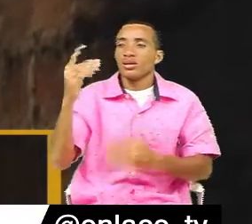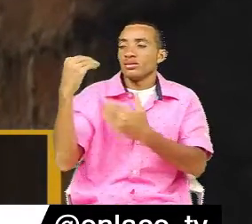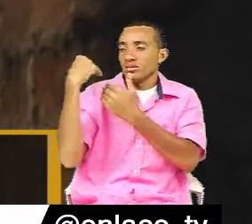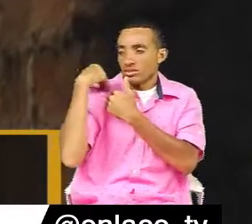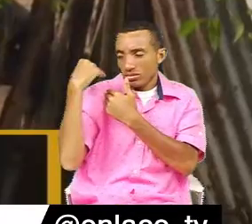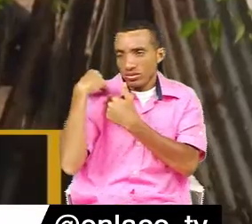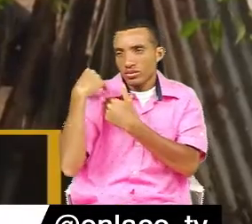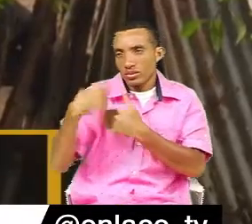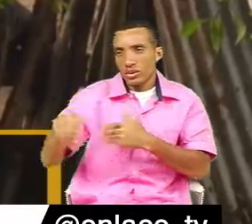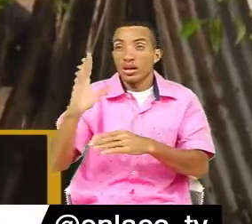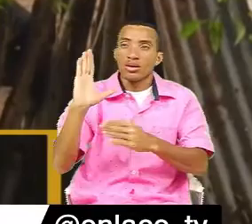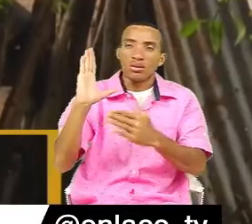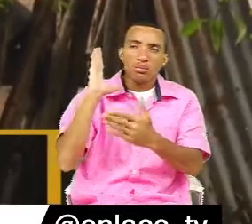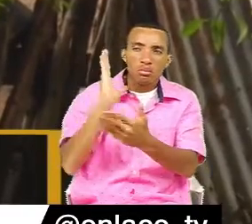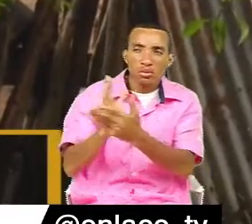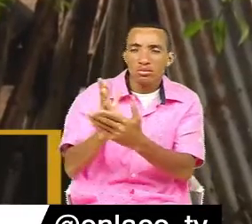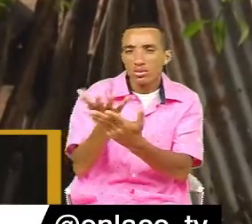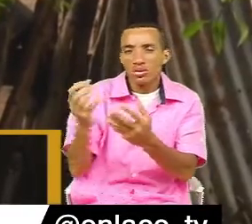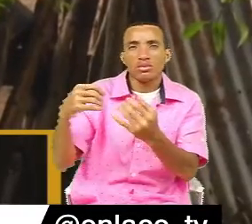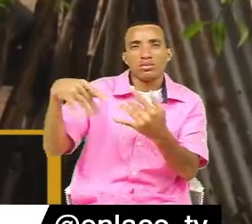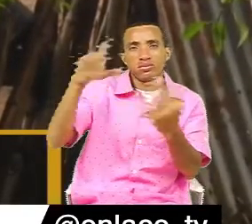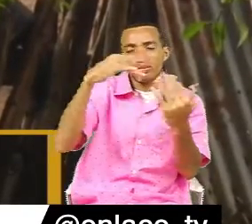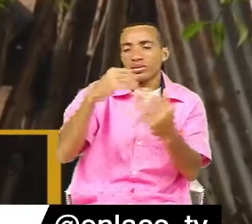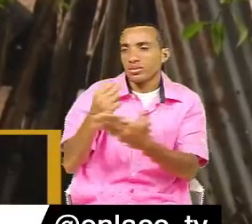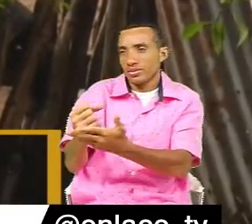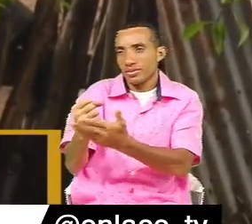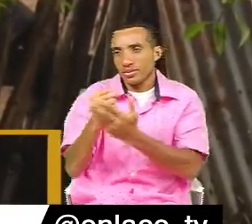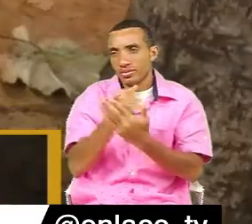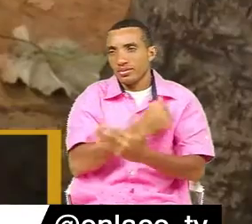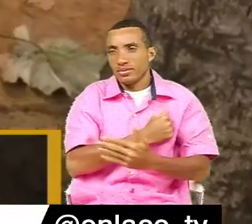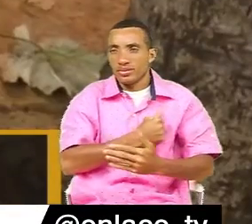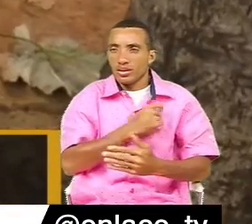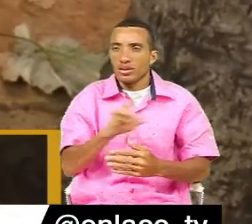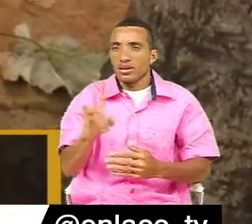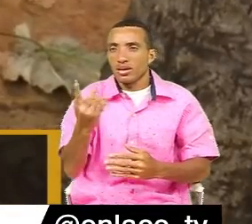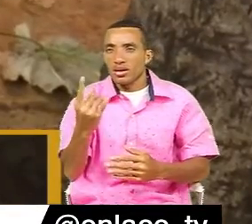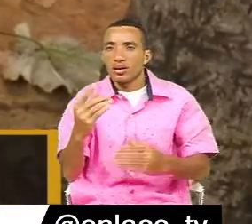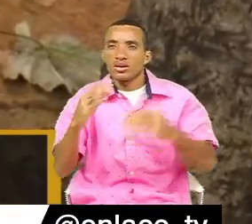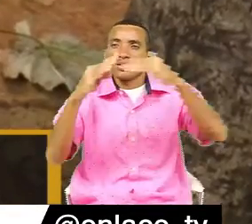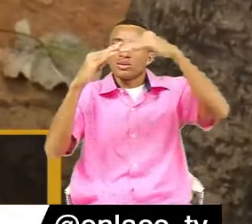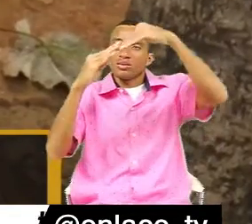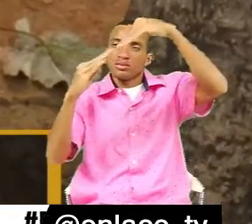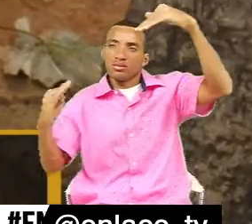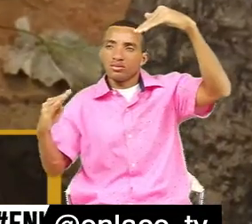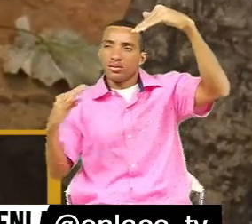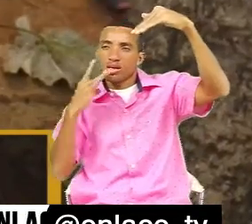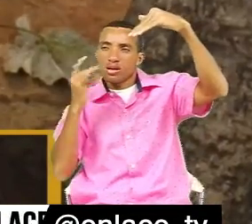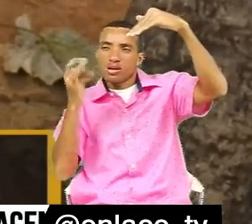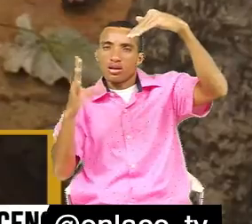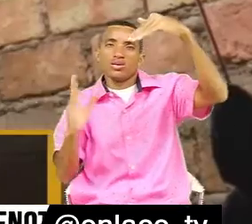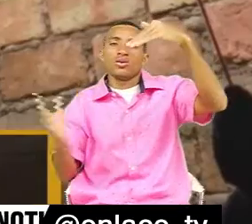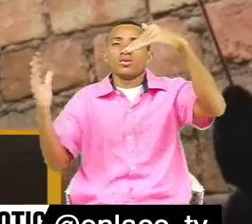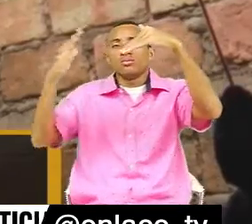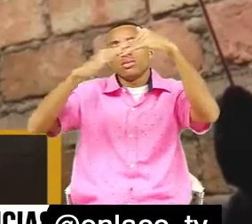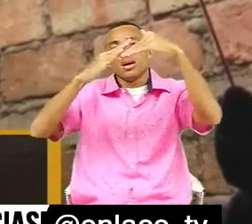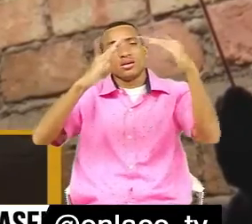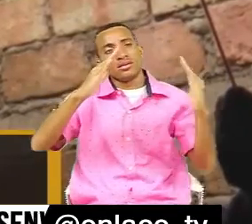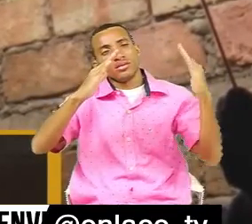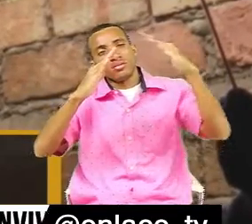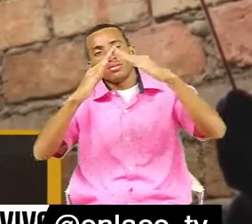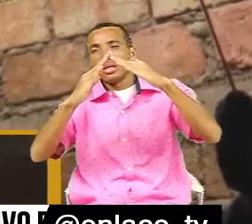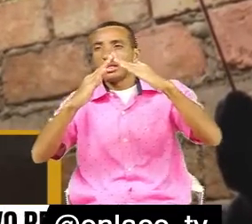cuando hay un desastre como esto, para que nos colaboren tan siquiera con unas láminas de zinc, ya que no tenemos en